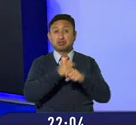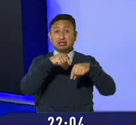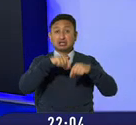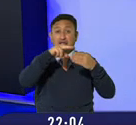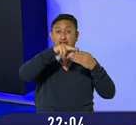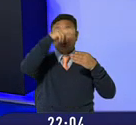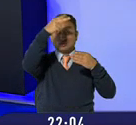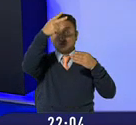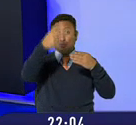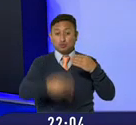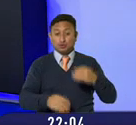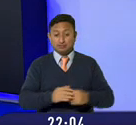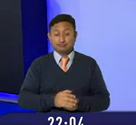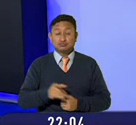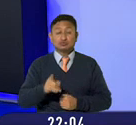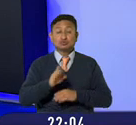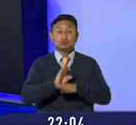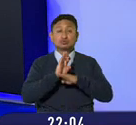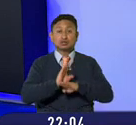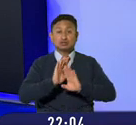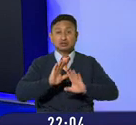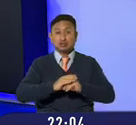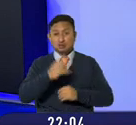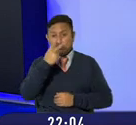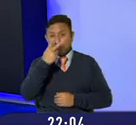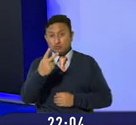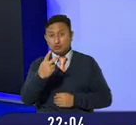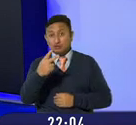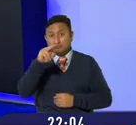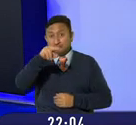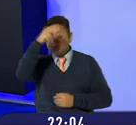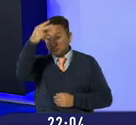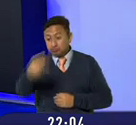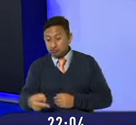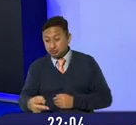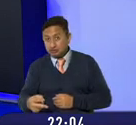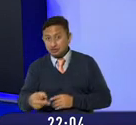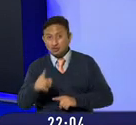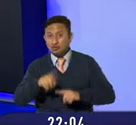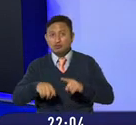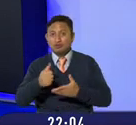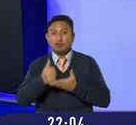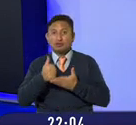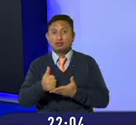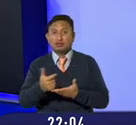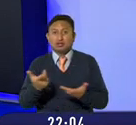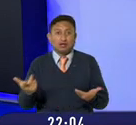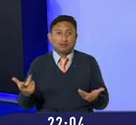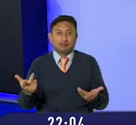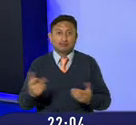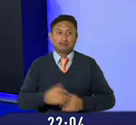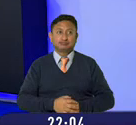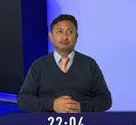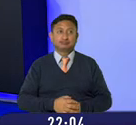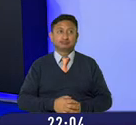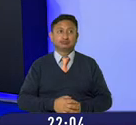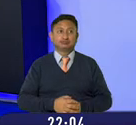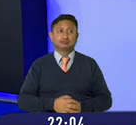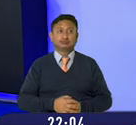suicidó. Los testigos solo observaron que se botó al vacío. No dio espacio a que